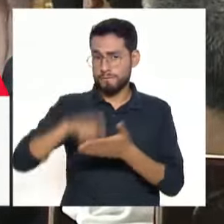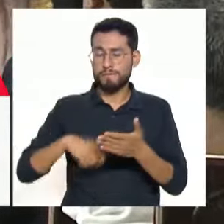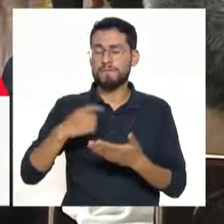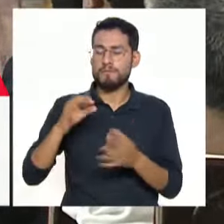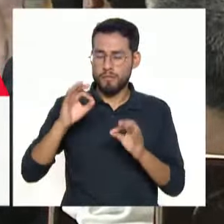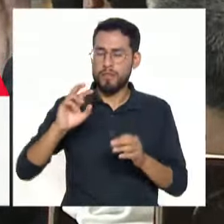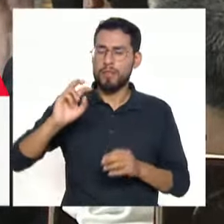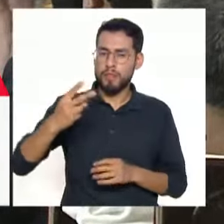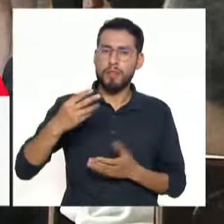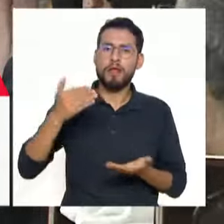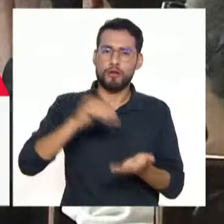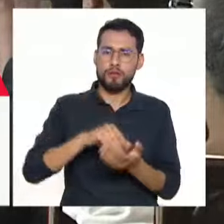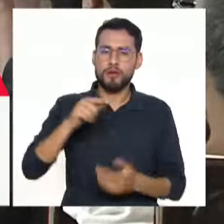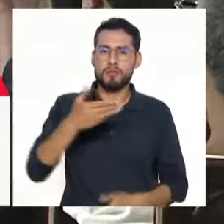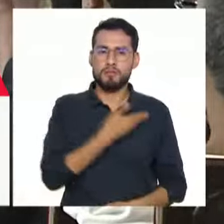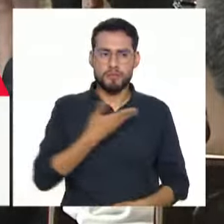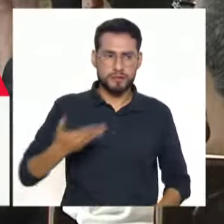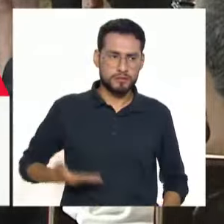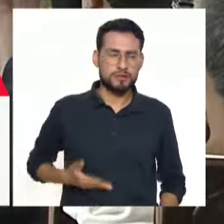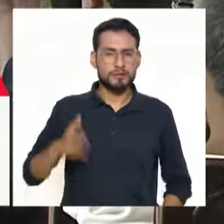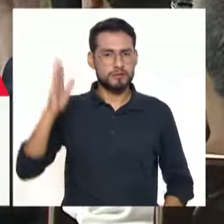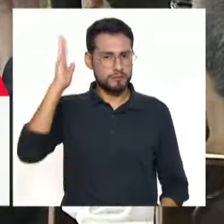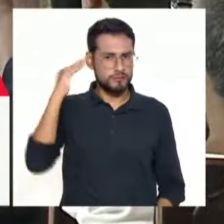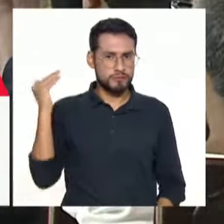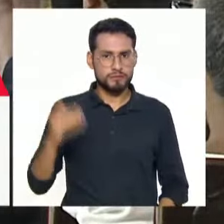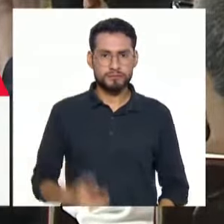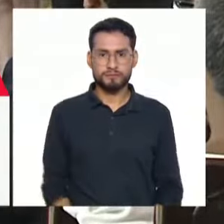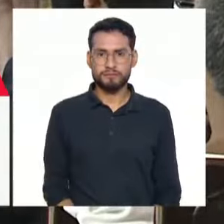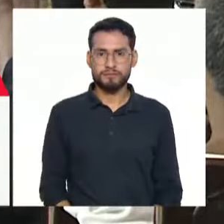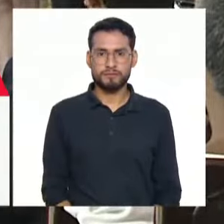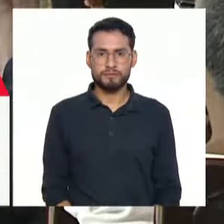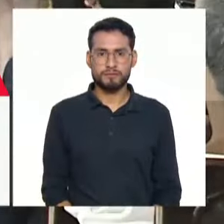la presidenta Dina Boluarte.